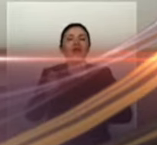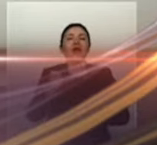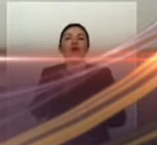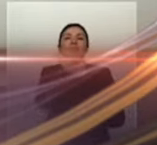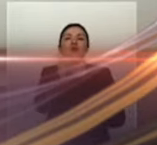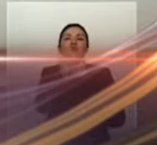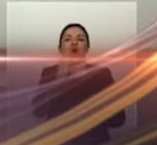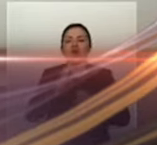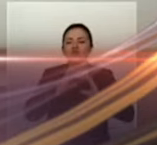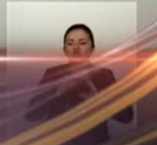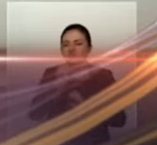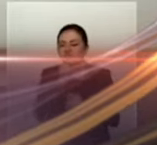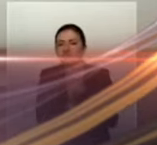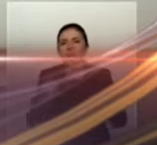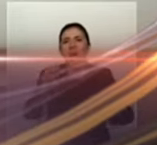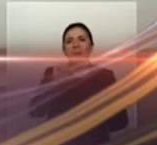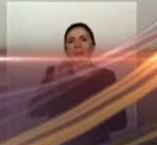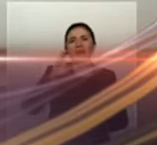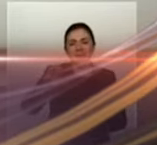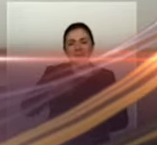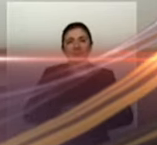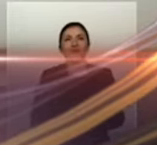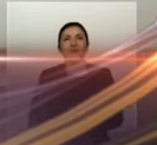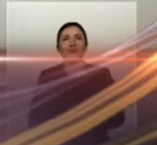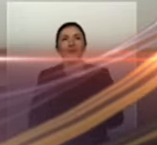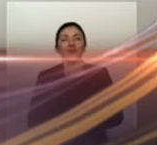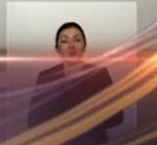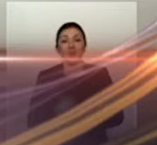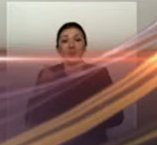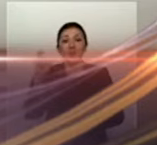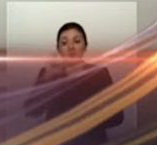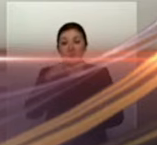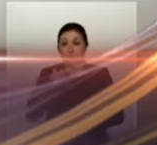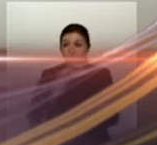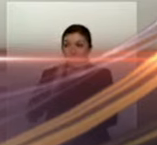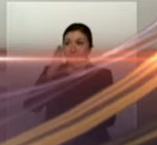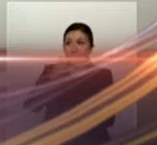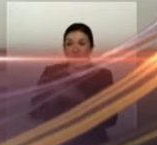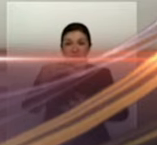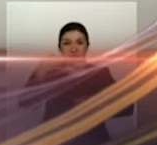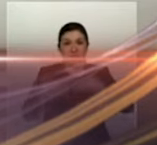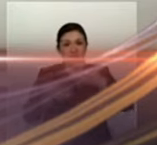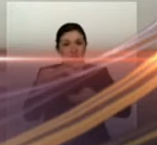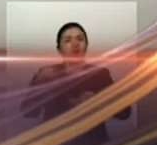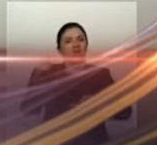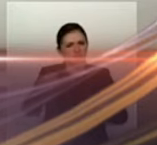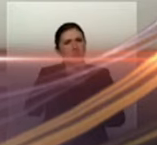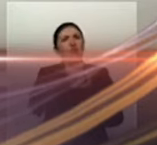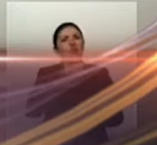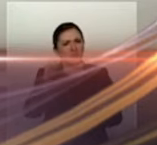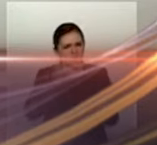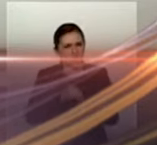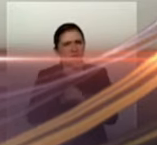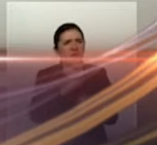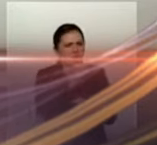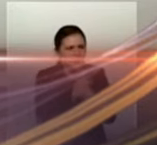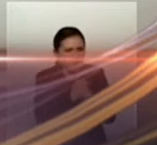estar en quien tiene el poder de evitar una tragedia. Okay. Y esa es la discusión que tenemos. Y con ese punto de